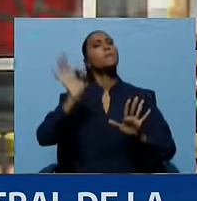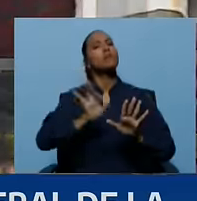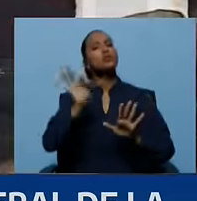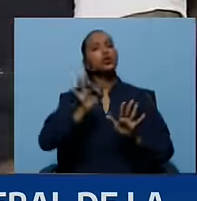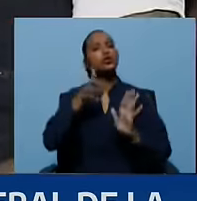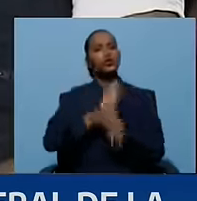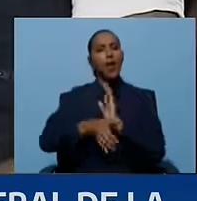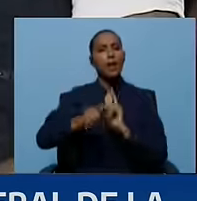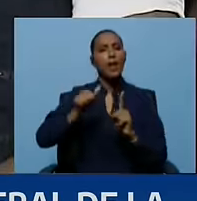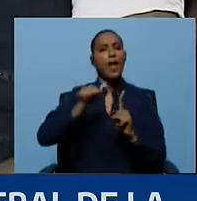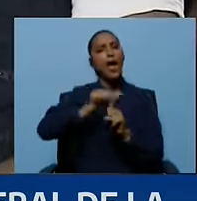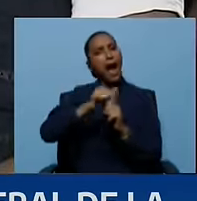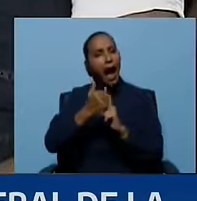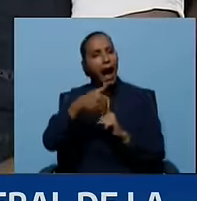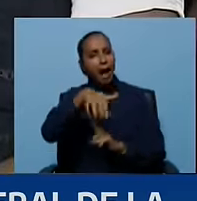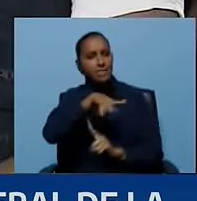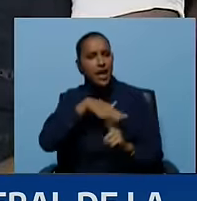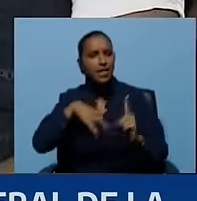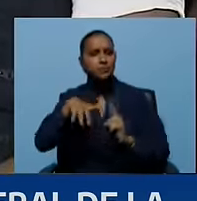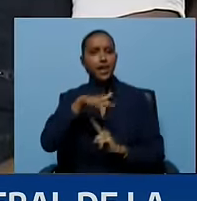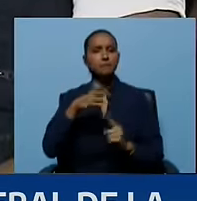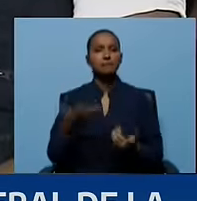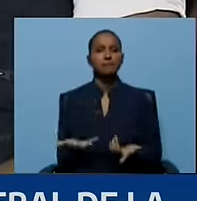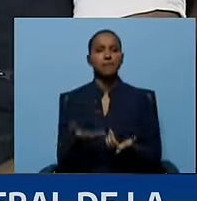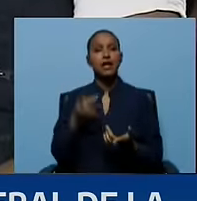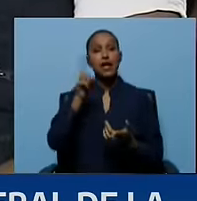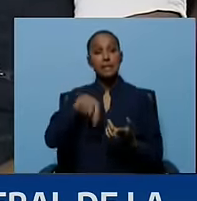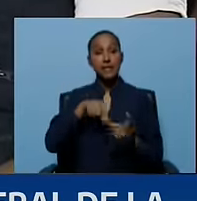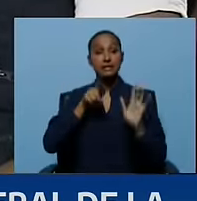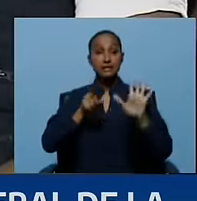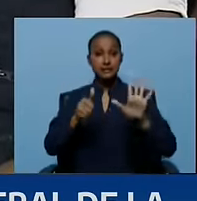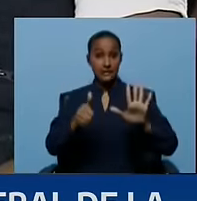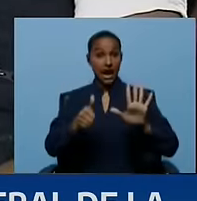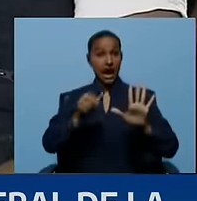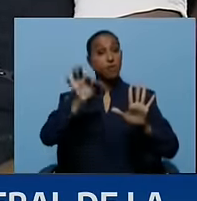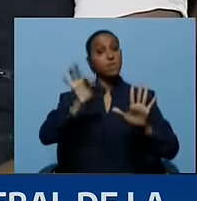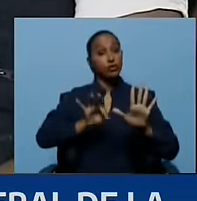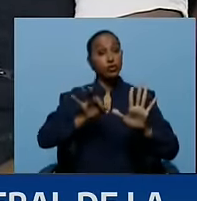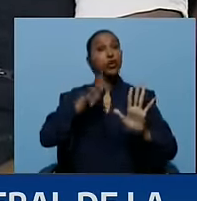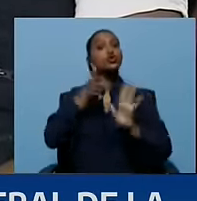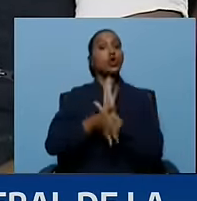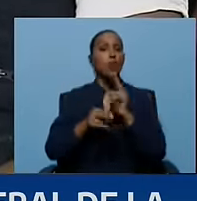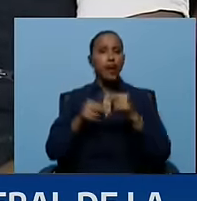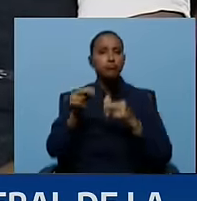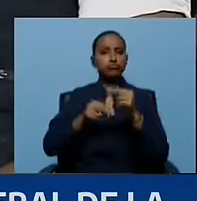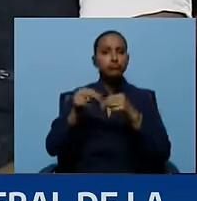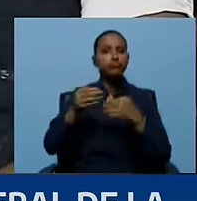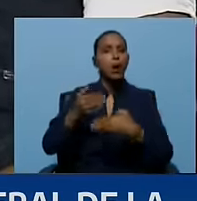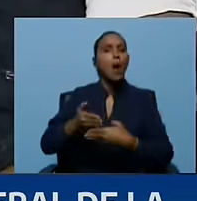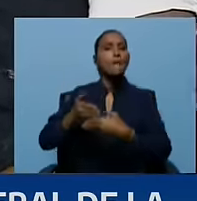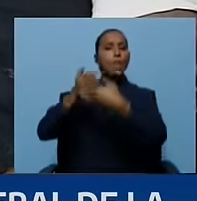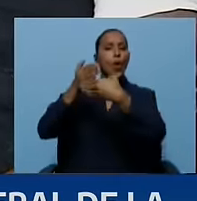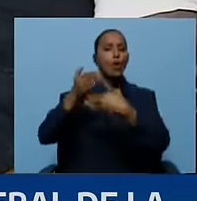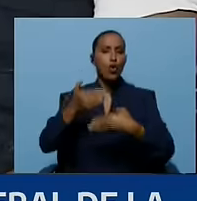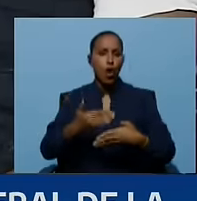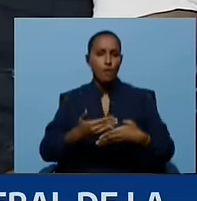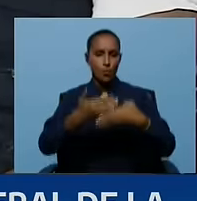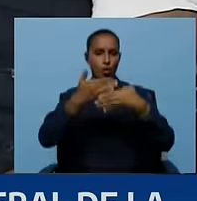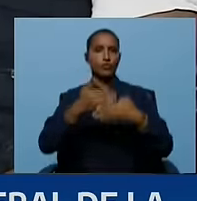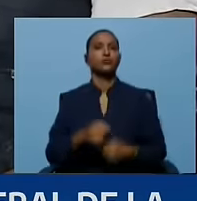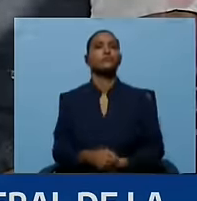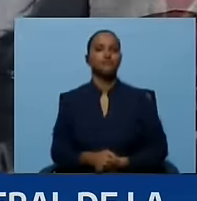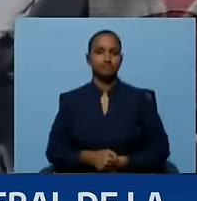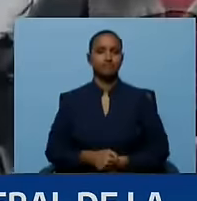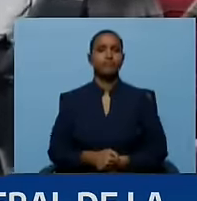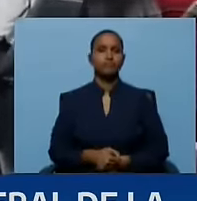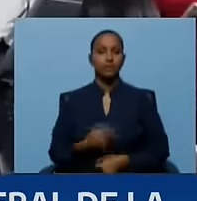ambientales, 6% para la reconstrucción de muros de contención. Tenemos hasta ahora el 93% de las actas